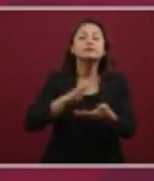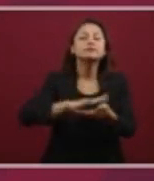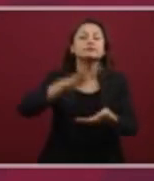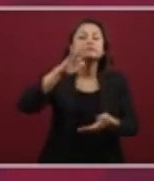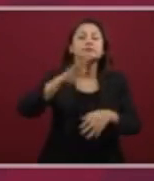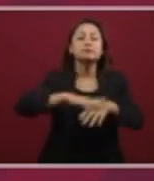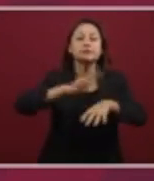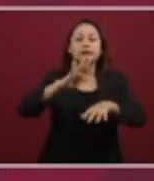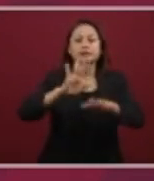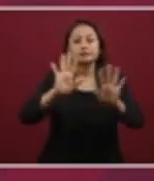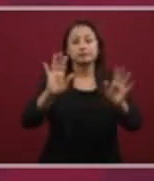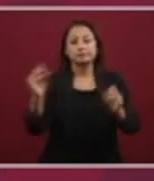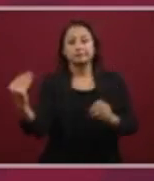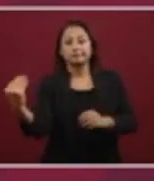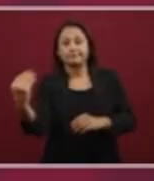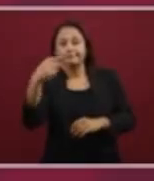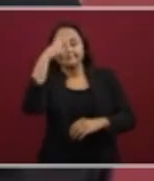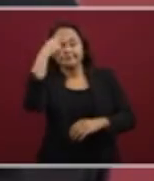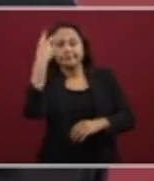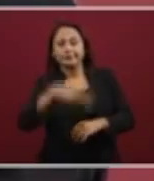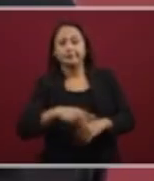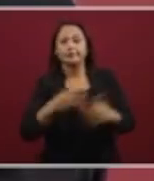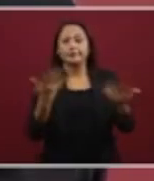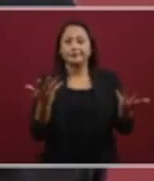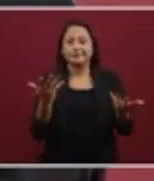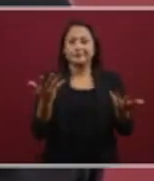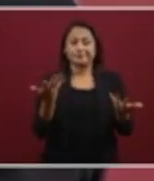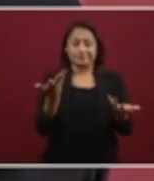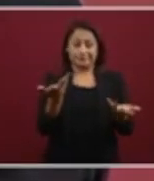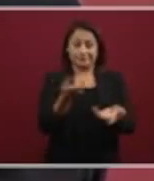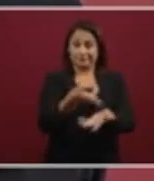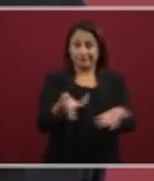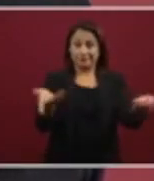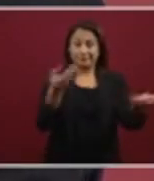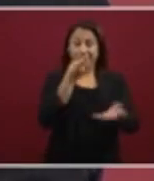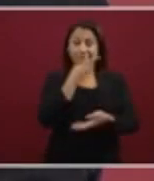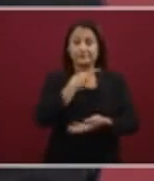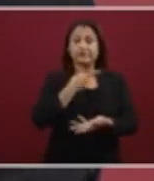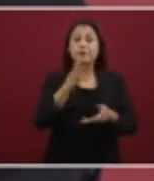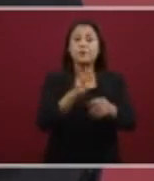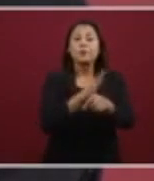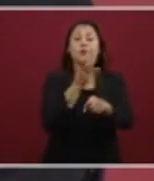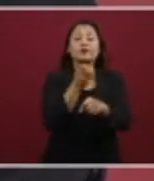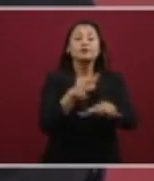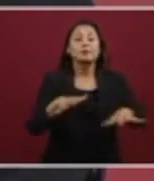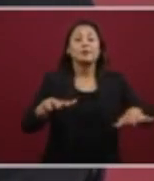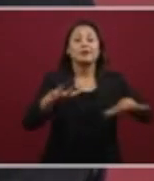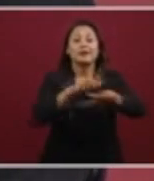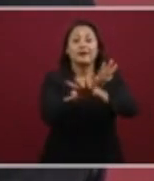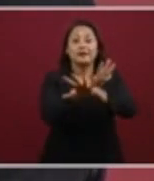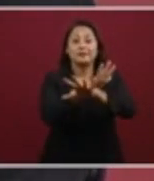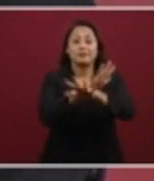Entonces, por eso el cambio, por eso la transformación, vamos poco a poco